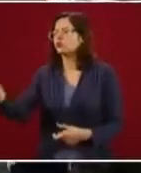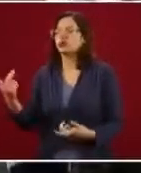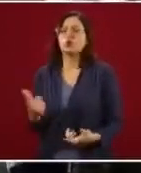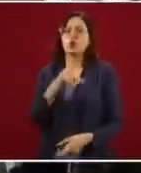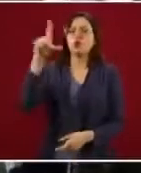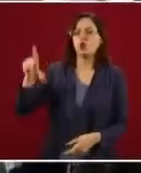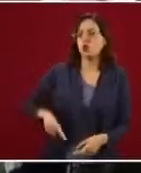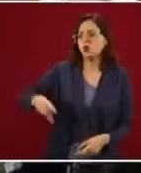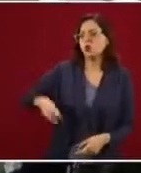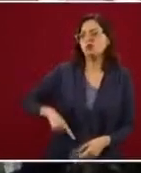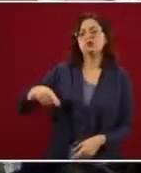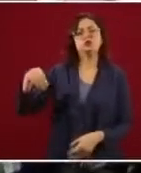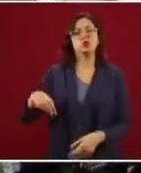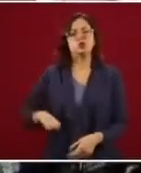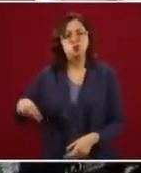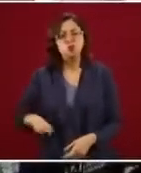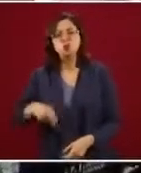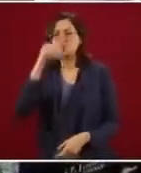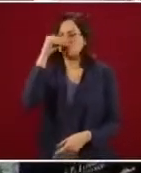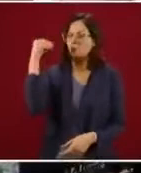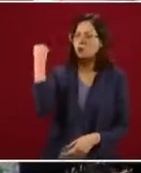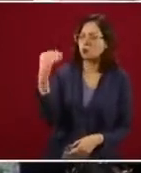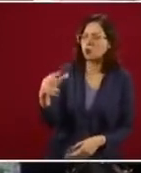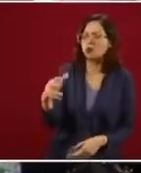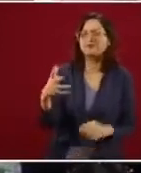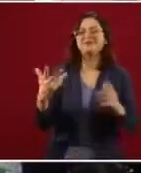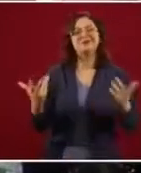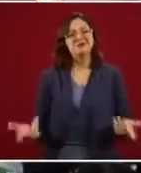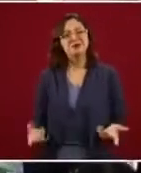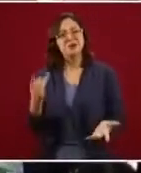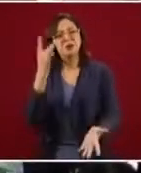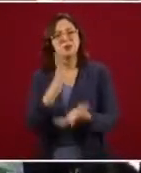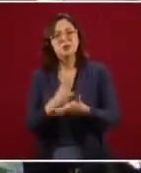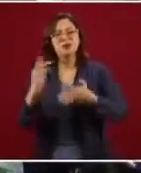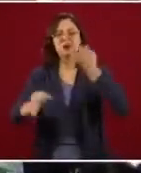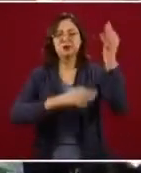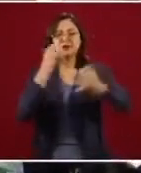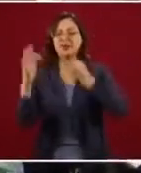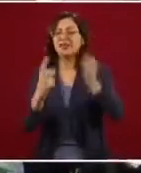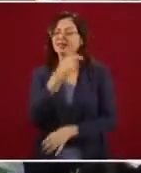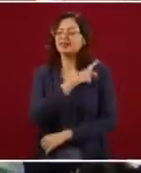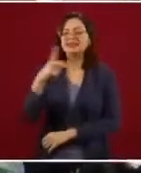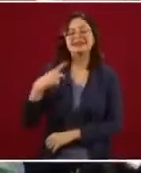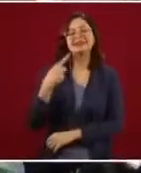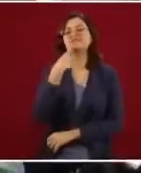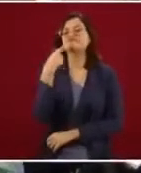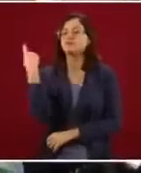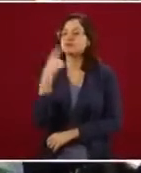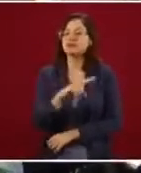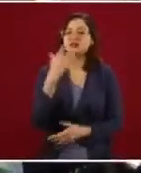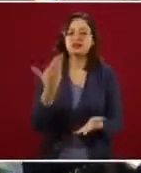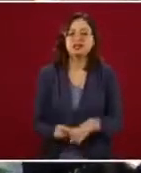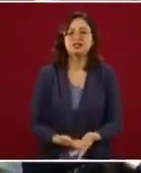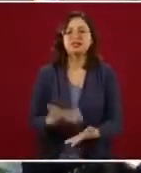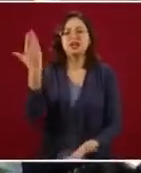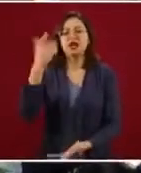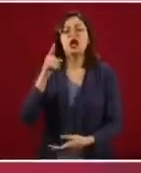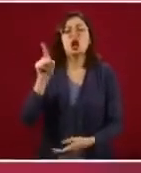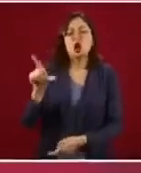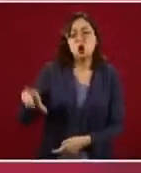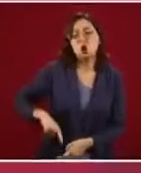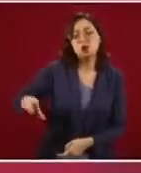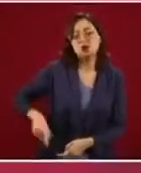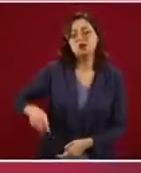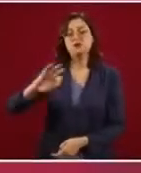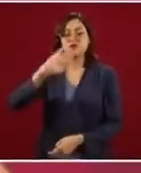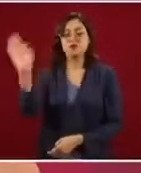gobierno, insisto, lo que dijimos también, no se dejen llevar por esa idea, denúncienlo, denúncienselo al gobierno federal, al gobierno